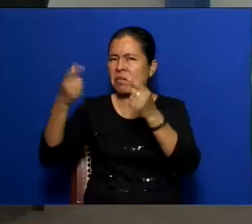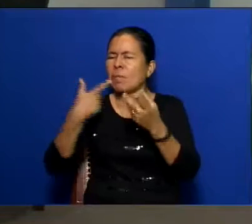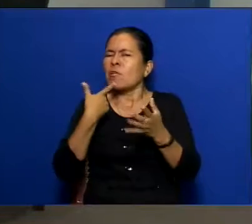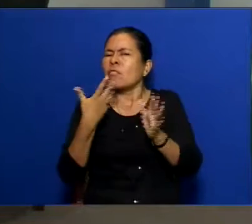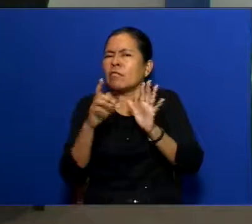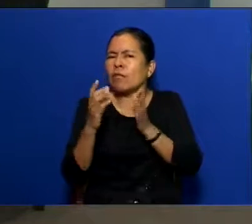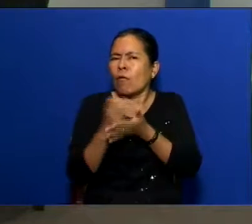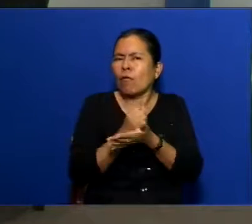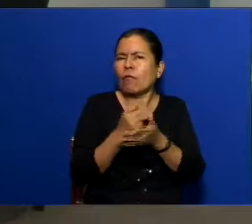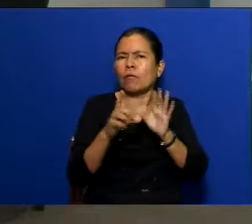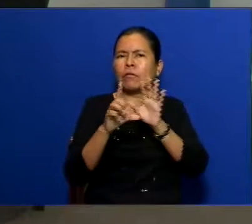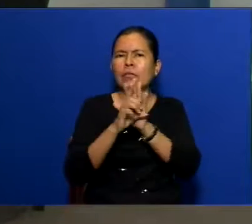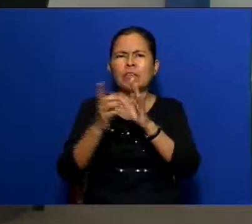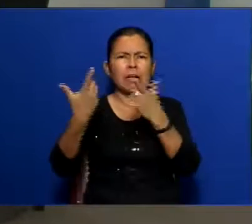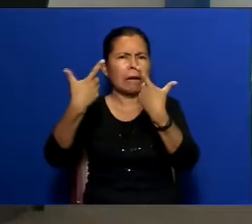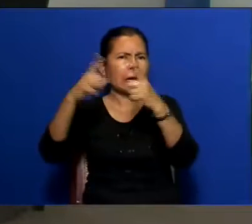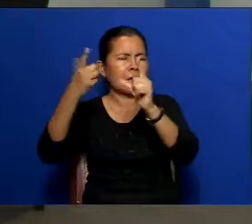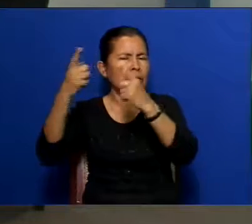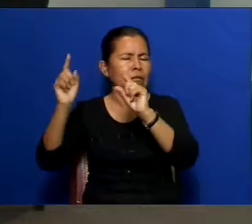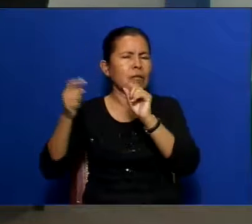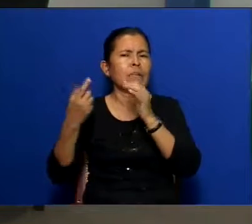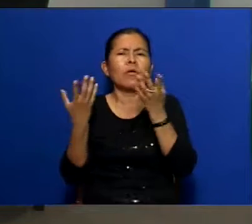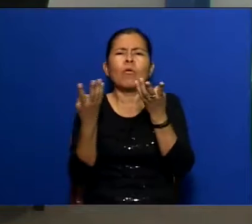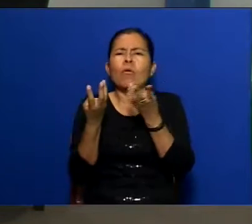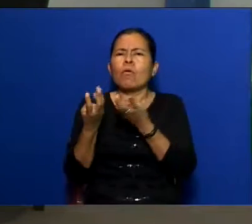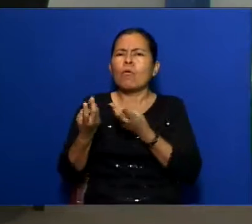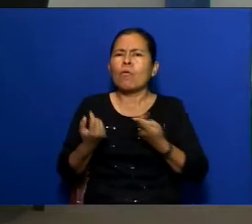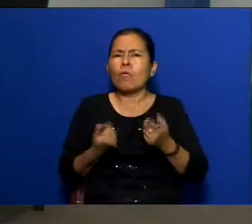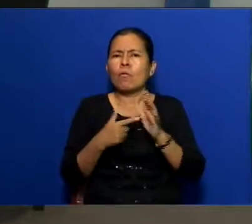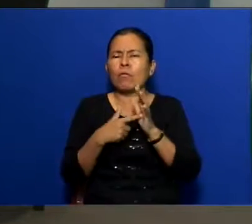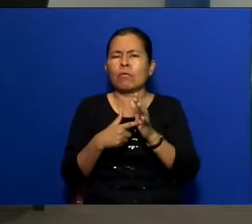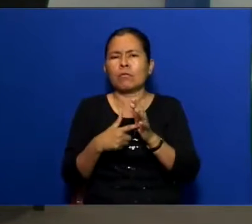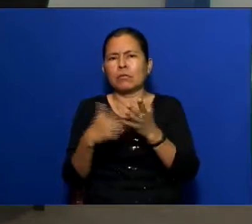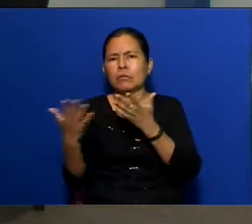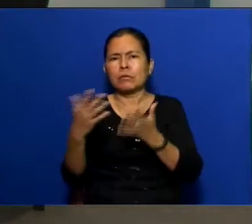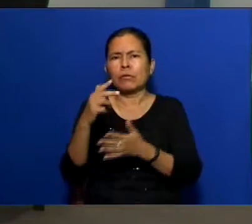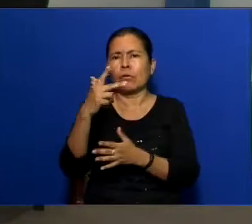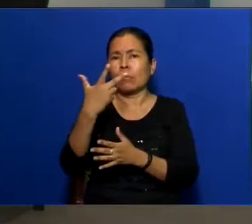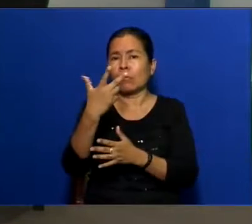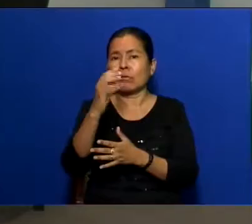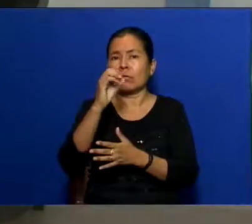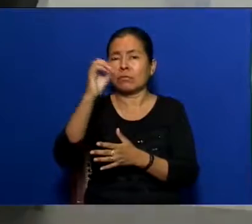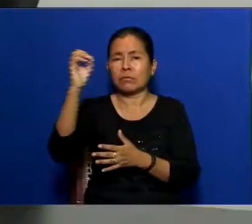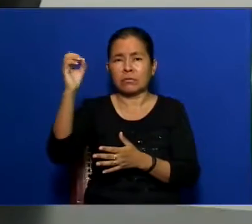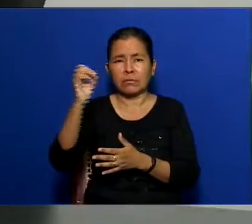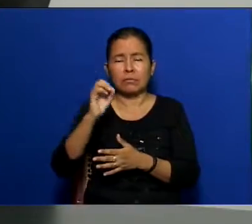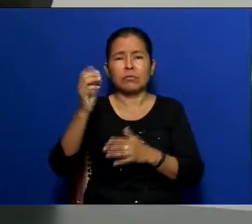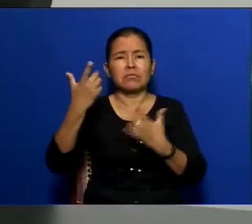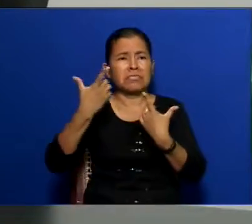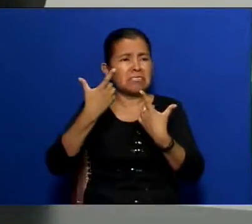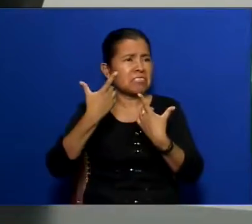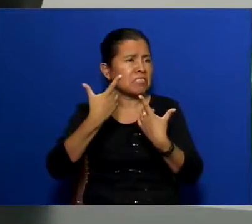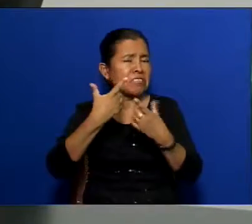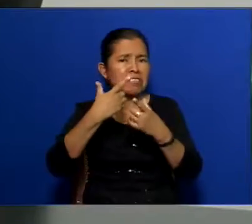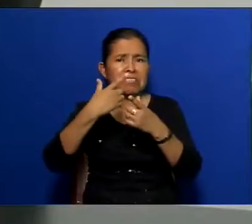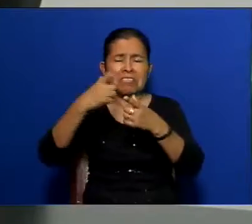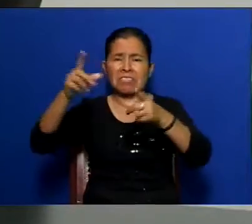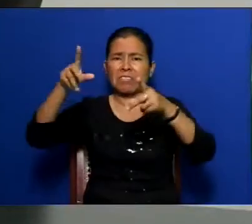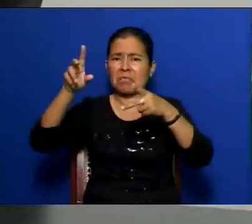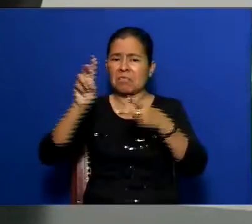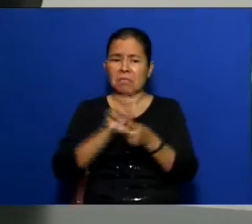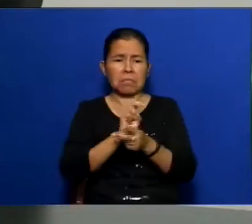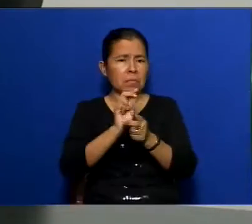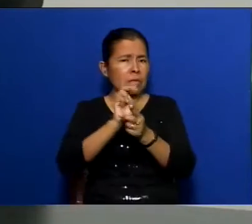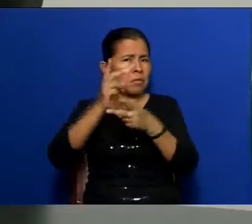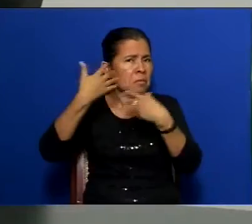víctimas que podían quedar en impunidad, que podría ser alrededor del 80% de las víctimas de los delitos sexuales